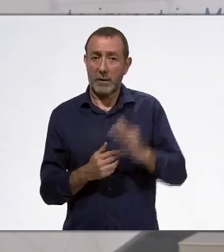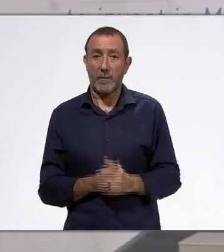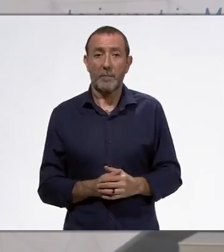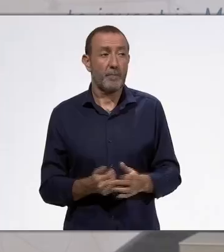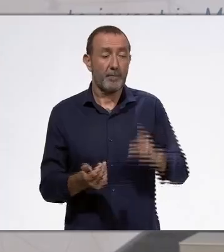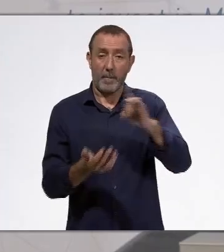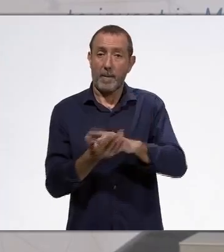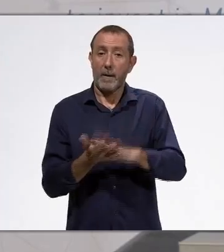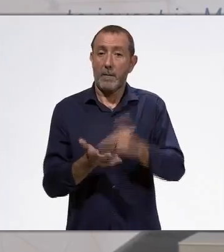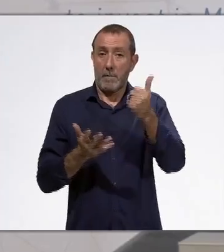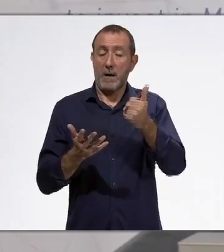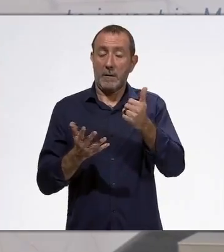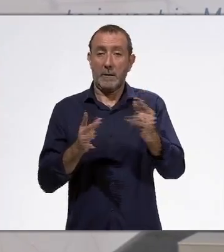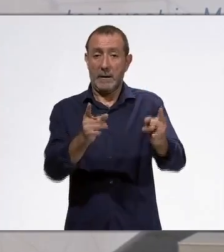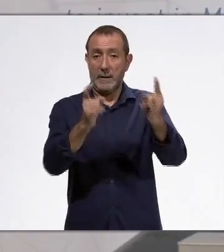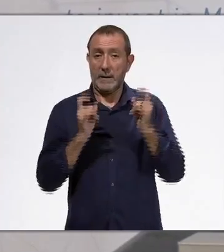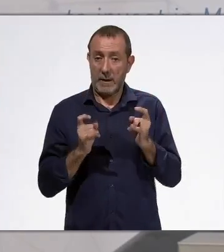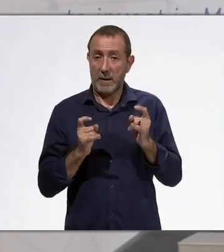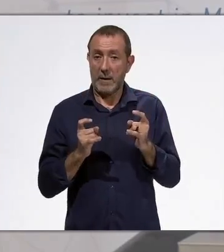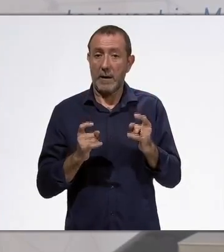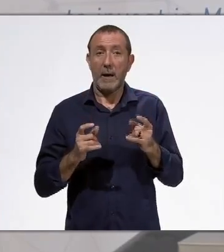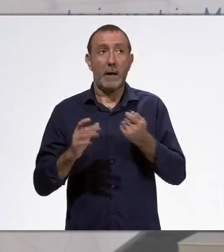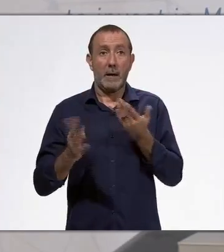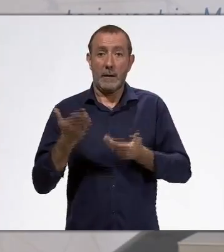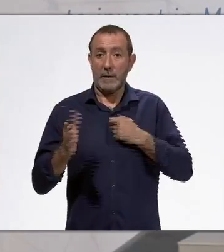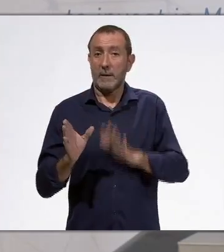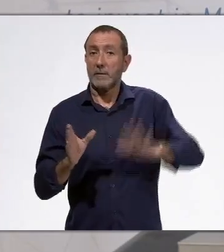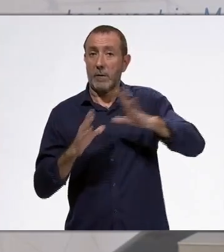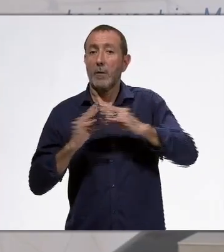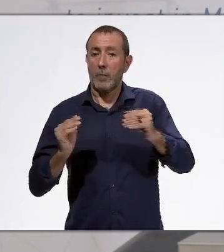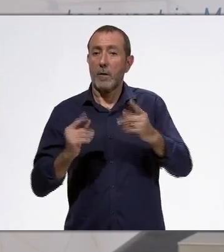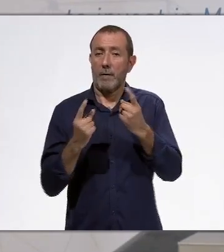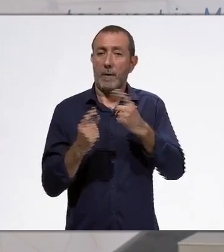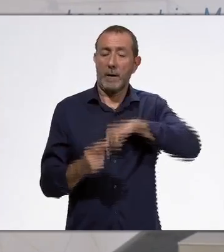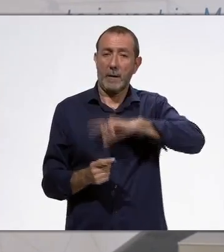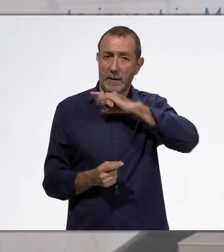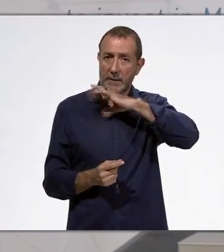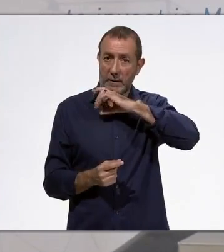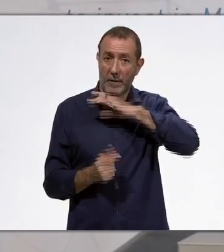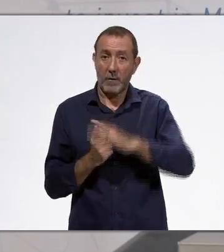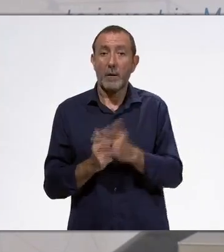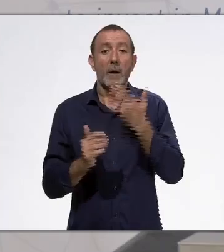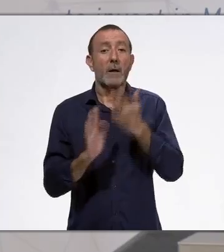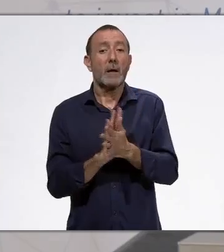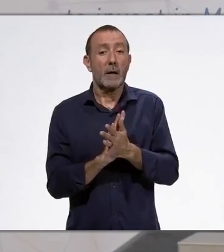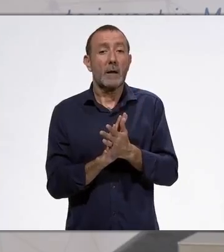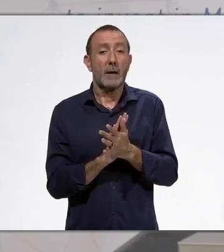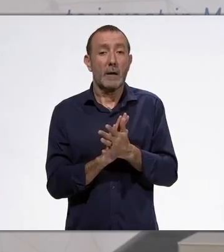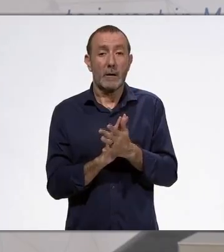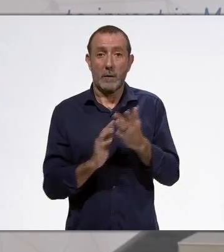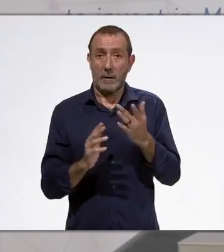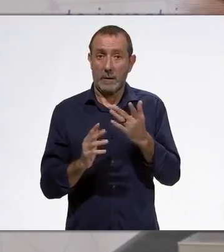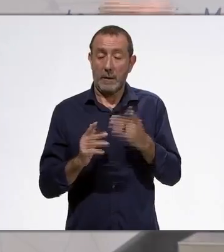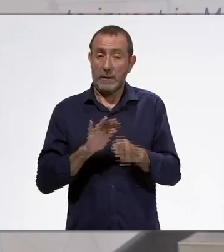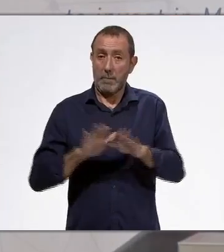que esos indicadores de España Andalucía pues no cabe duda que satisfacción eso significa que va